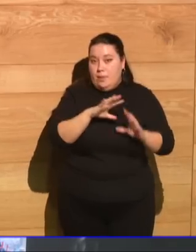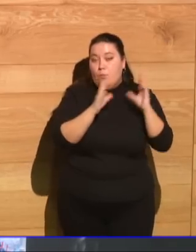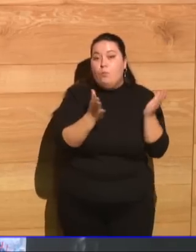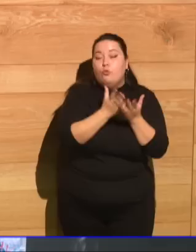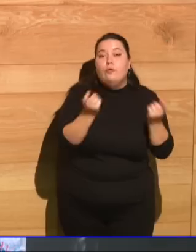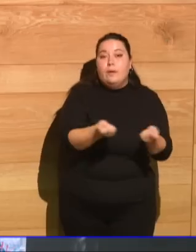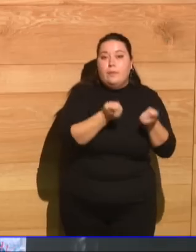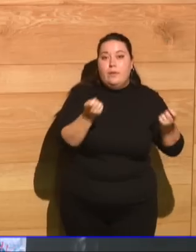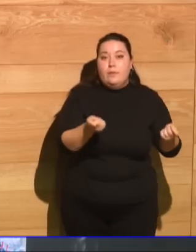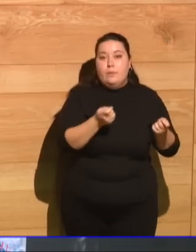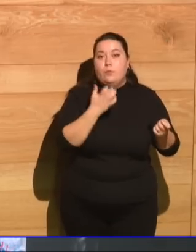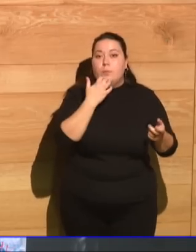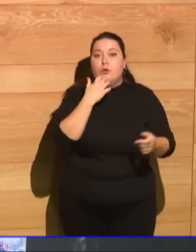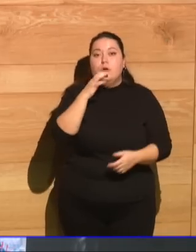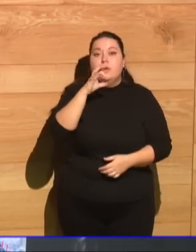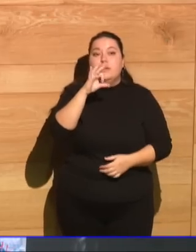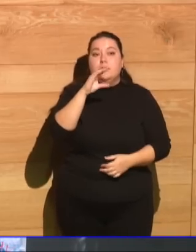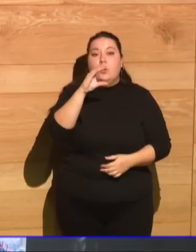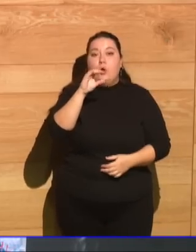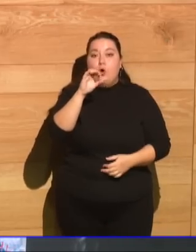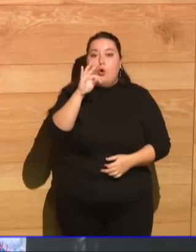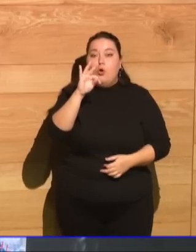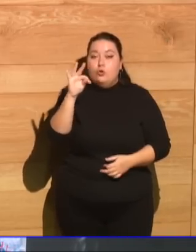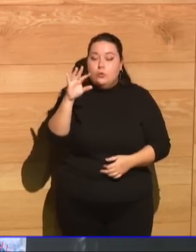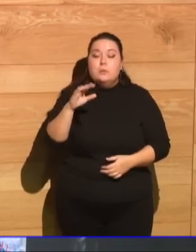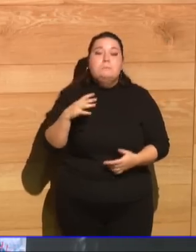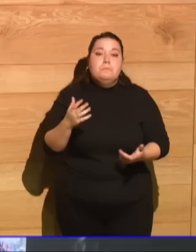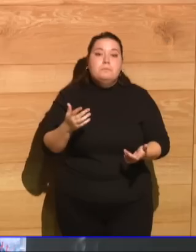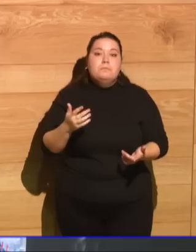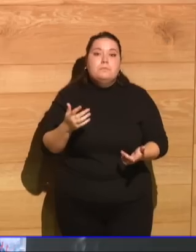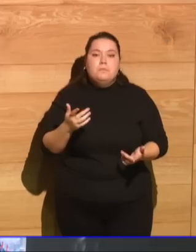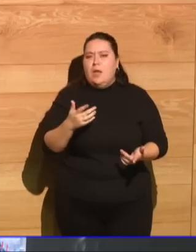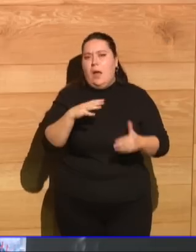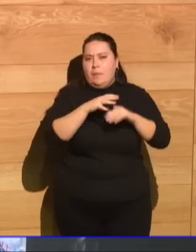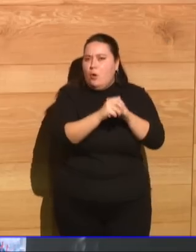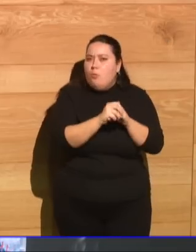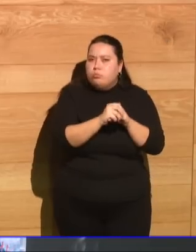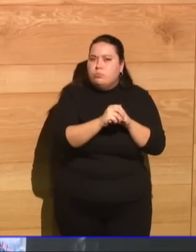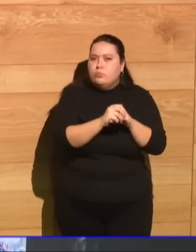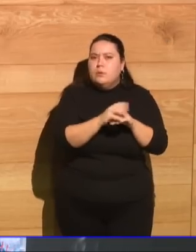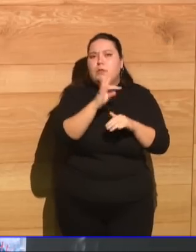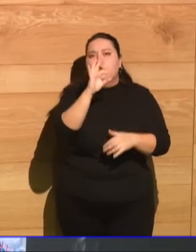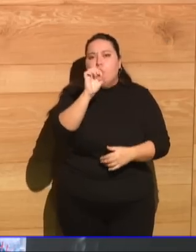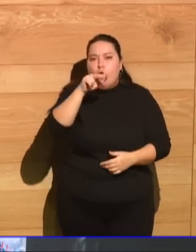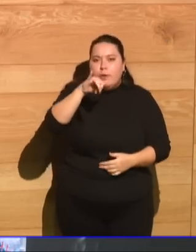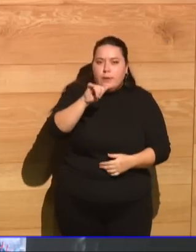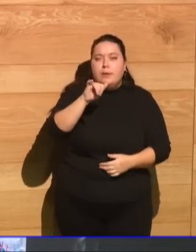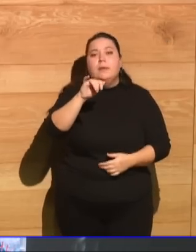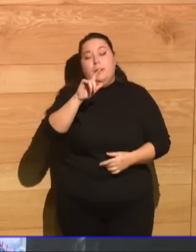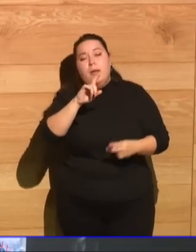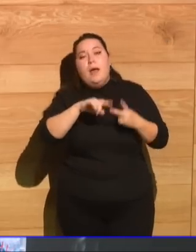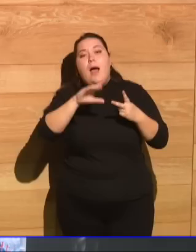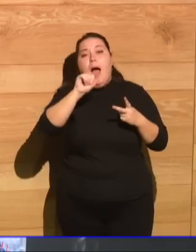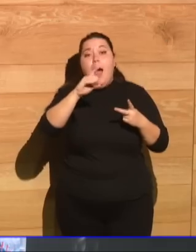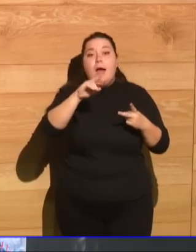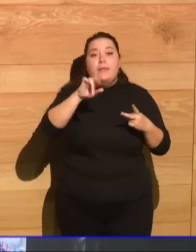además son Los Scott, por ejemplo. en ¿no? general grandes nombres, claro, son los Scott. Él era particularmente amigo de Tony, Adrian Lyne, por